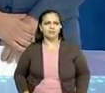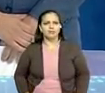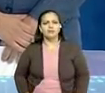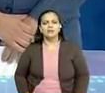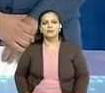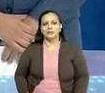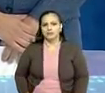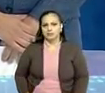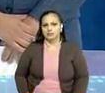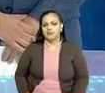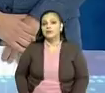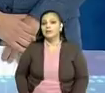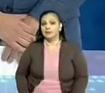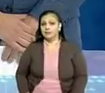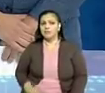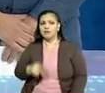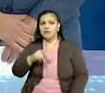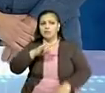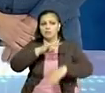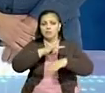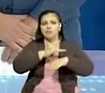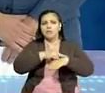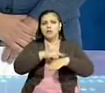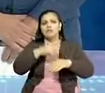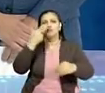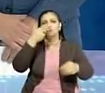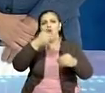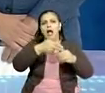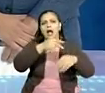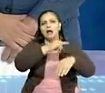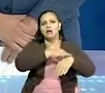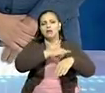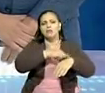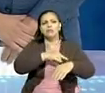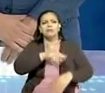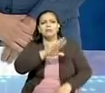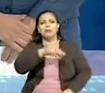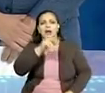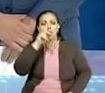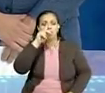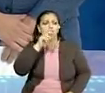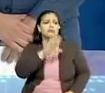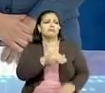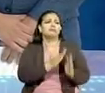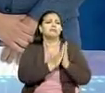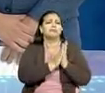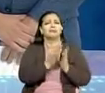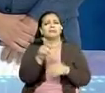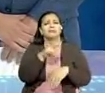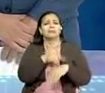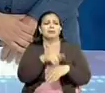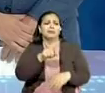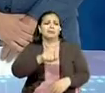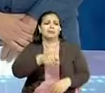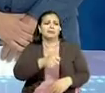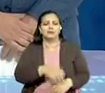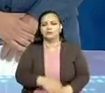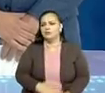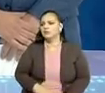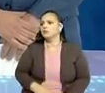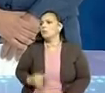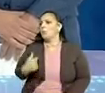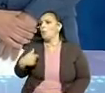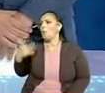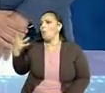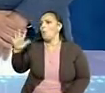del baño, la tiene, claro, José Luis. Y José Luis se la dio a Hugo, y Hugo se la dio al productor, y el productor se fue a comer. Entonces tú tenías que arrimarte por